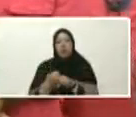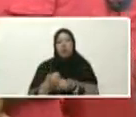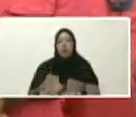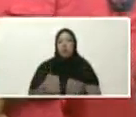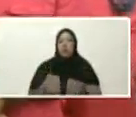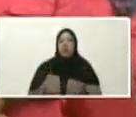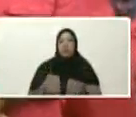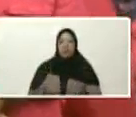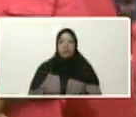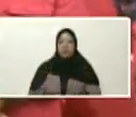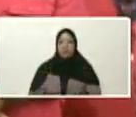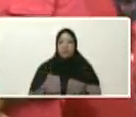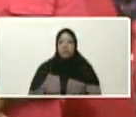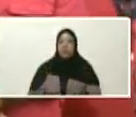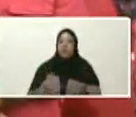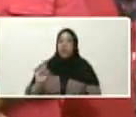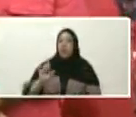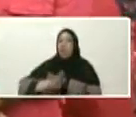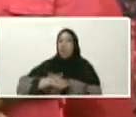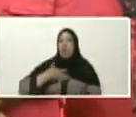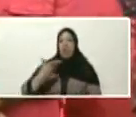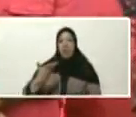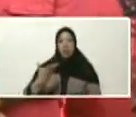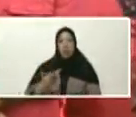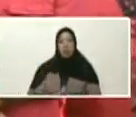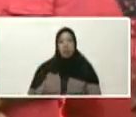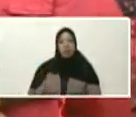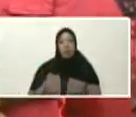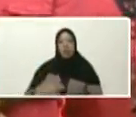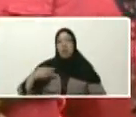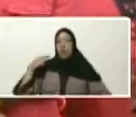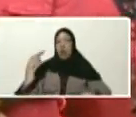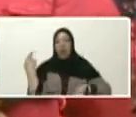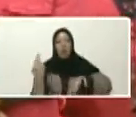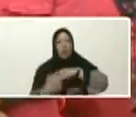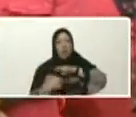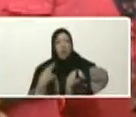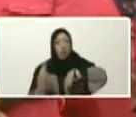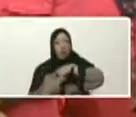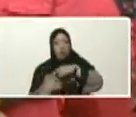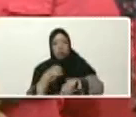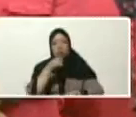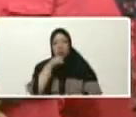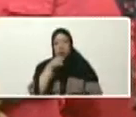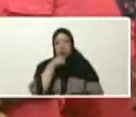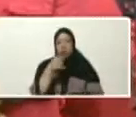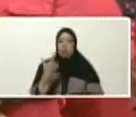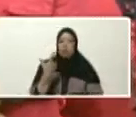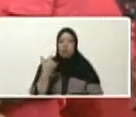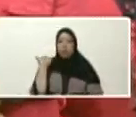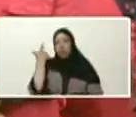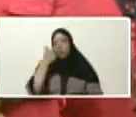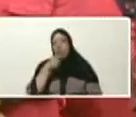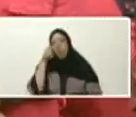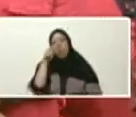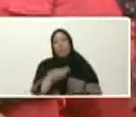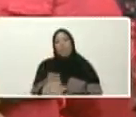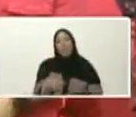esclarecida. No. Una revolución tiene que asentarse sobre un